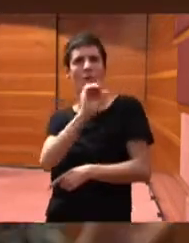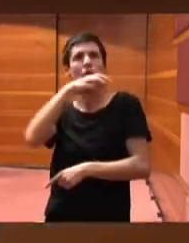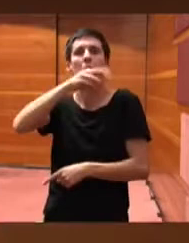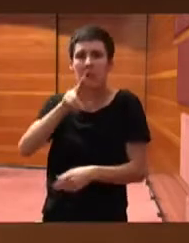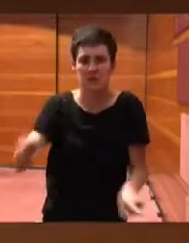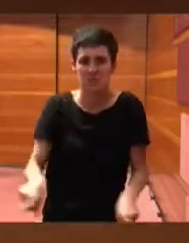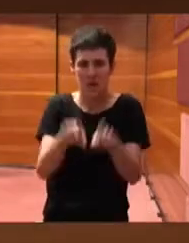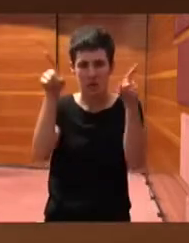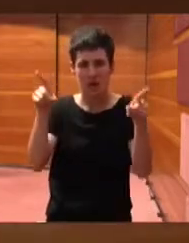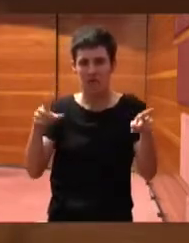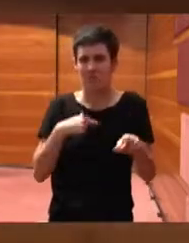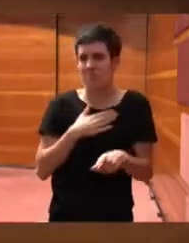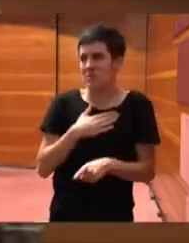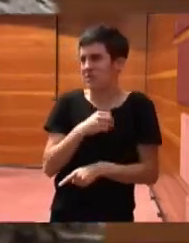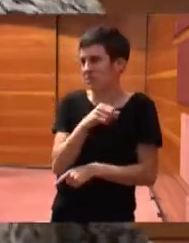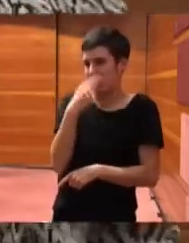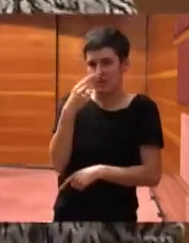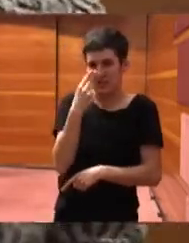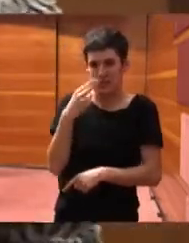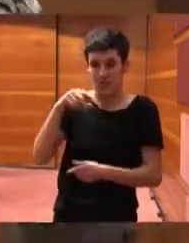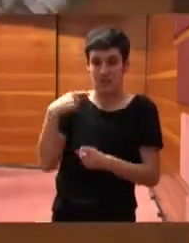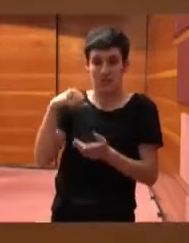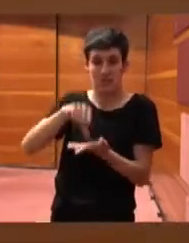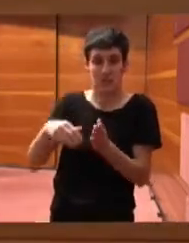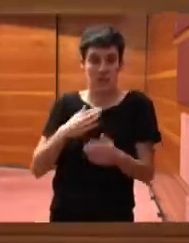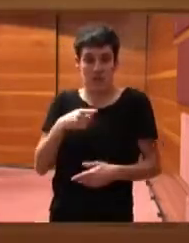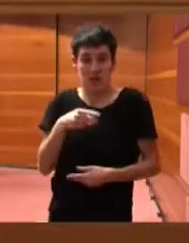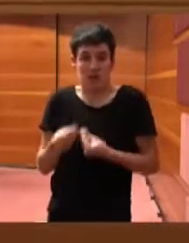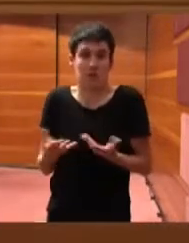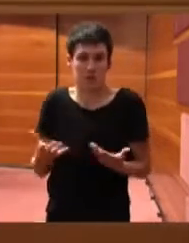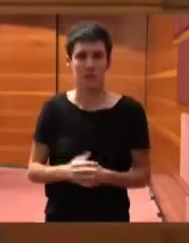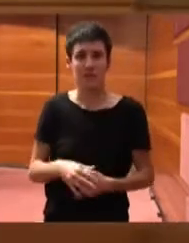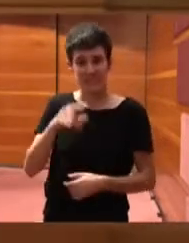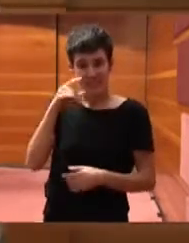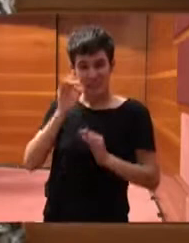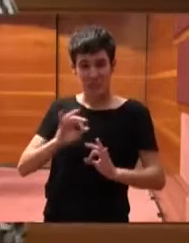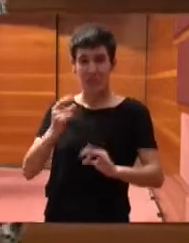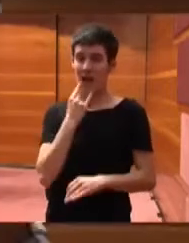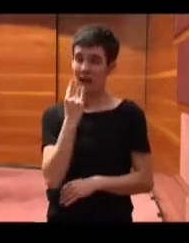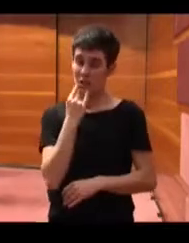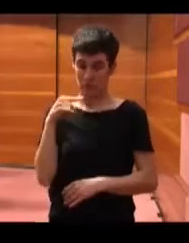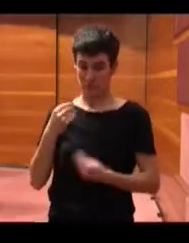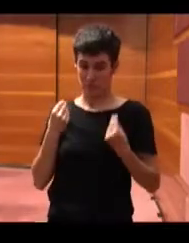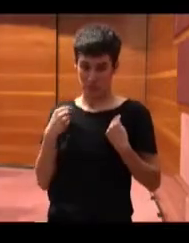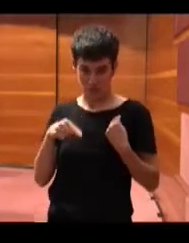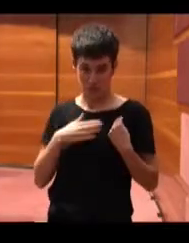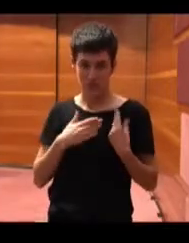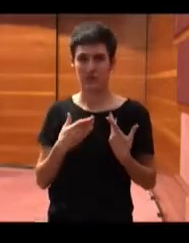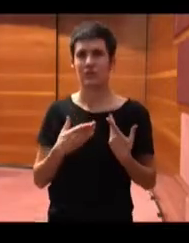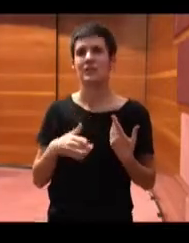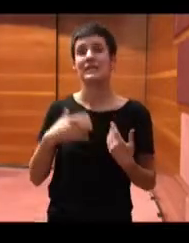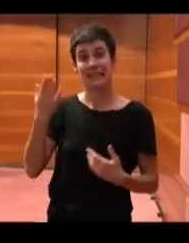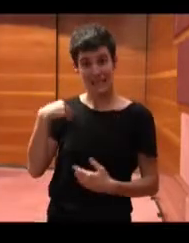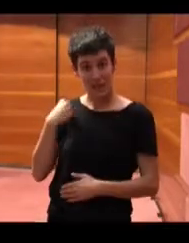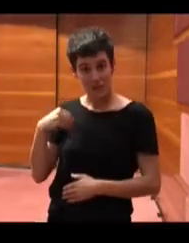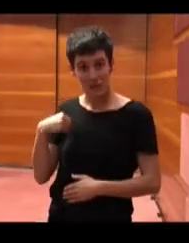¿no? A mí solamente me interesa lo que pase en mi pueblo, concretamente en Getxo, que es de donde yo vivo. Y bueno, pues ese mismo día entré en la